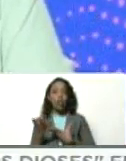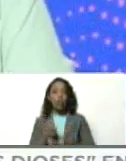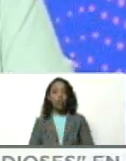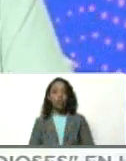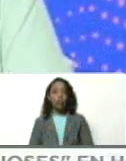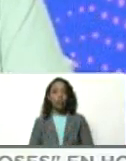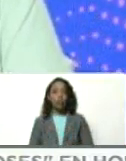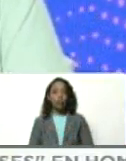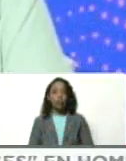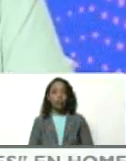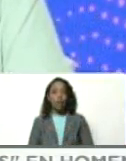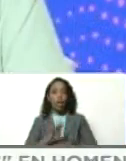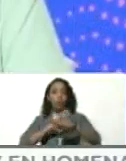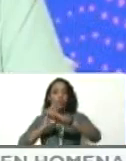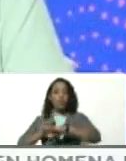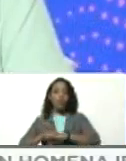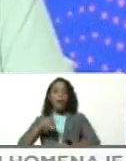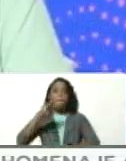Han llamado Omicron.